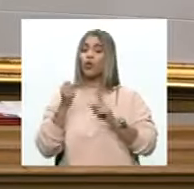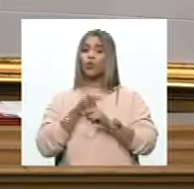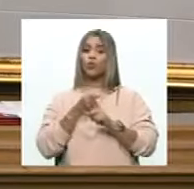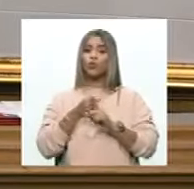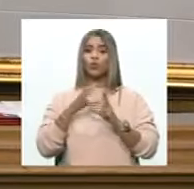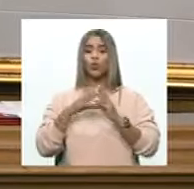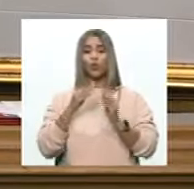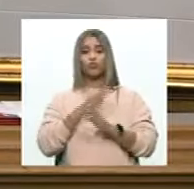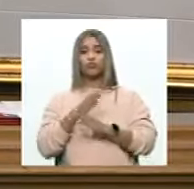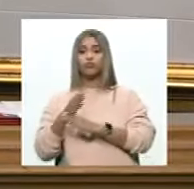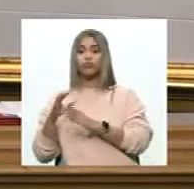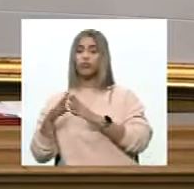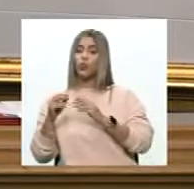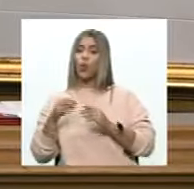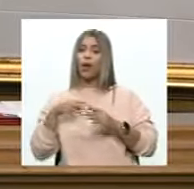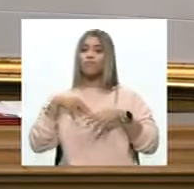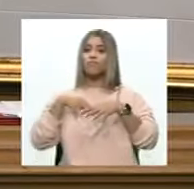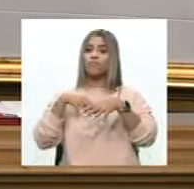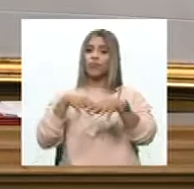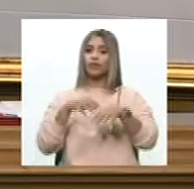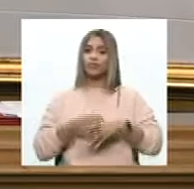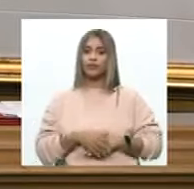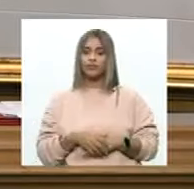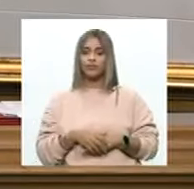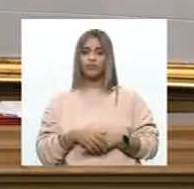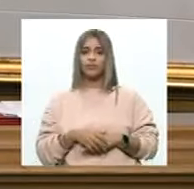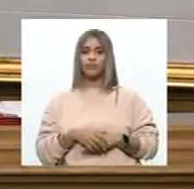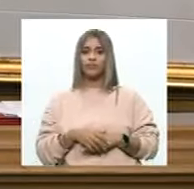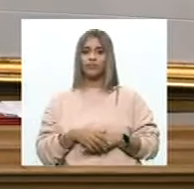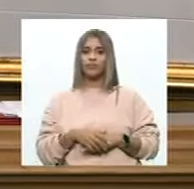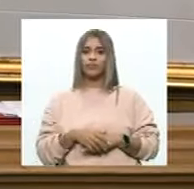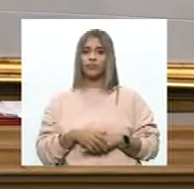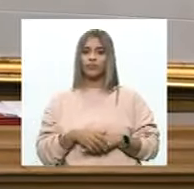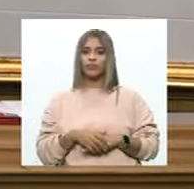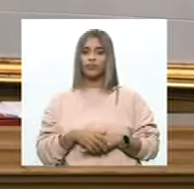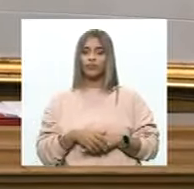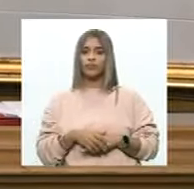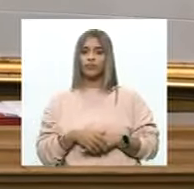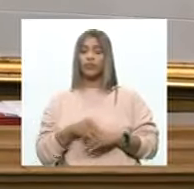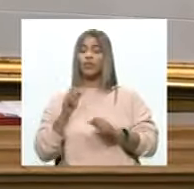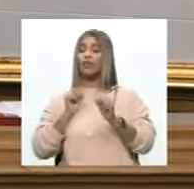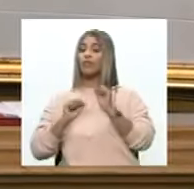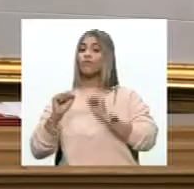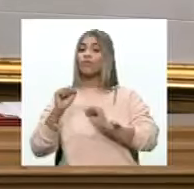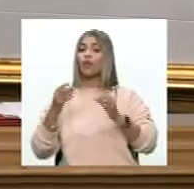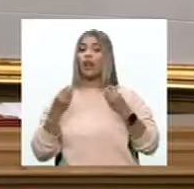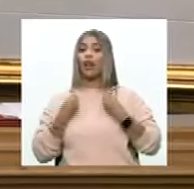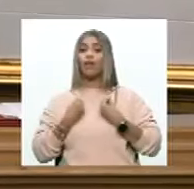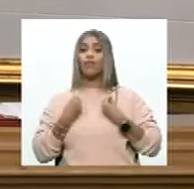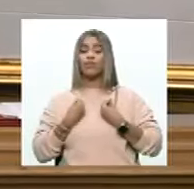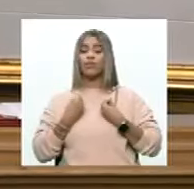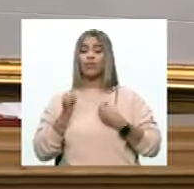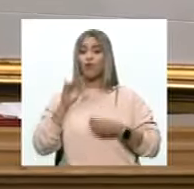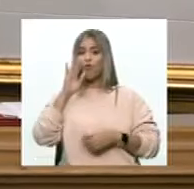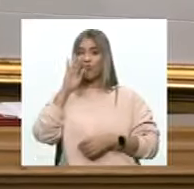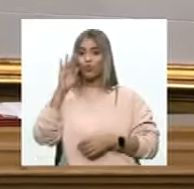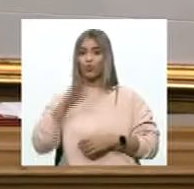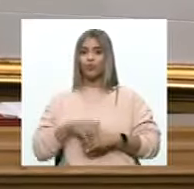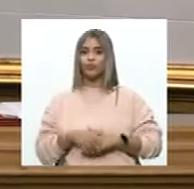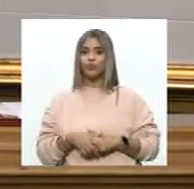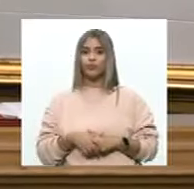en cada marcha, en cada oportunidad que tomemos las calles para defender la vida y el futuro.